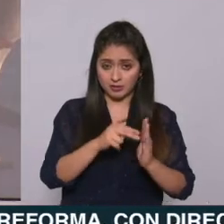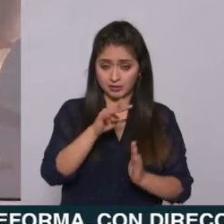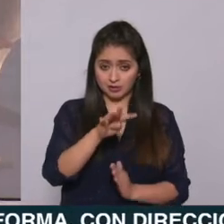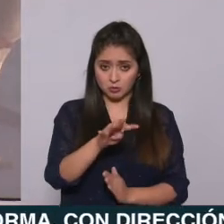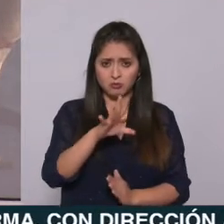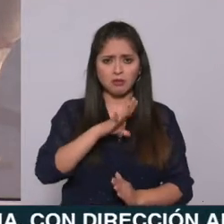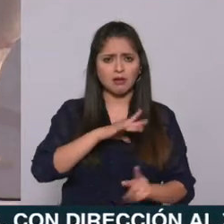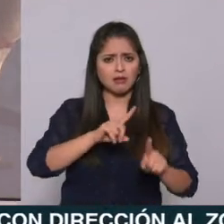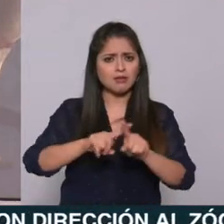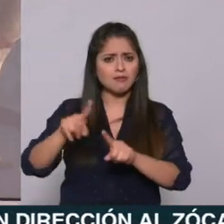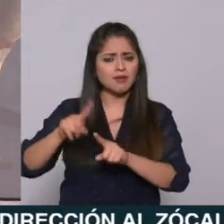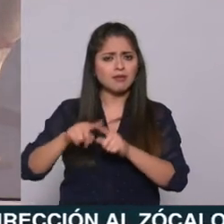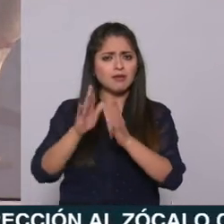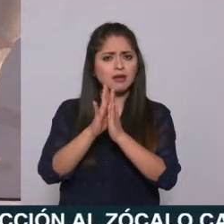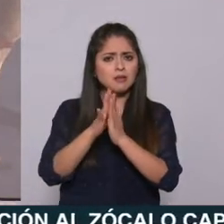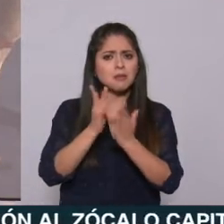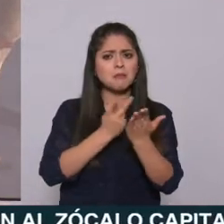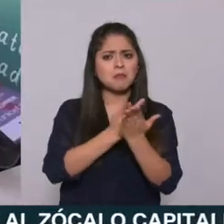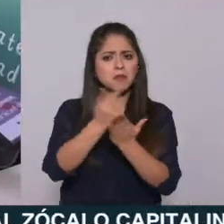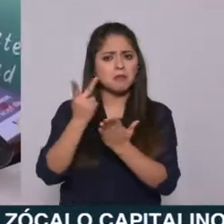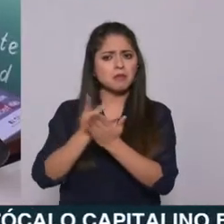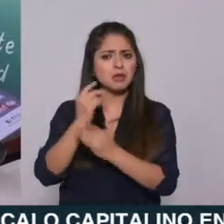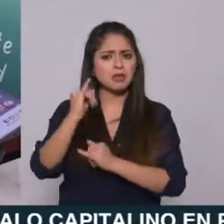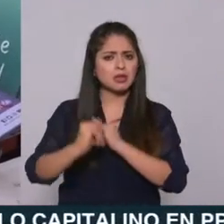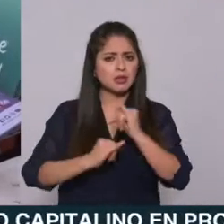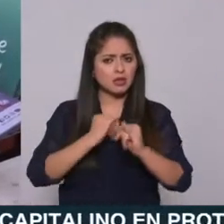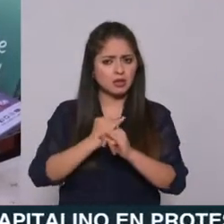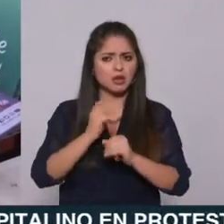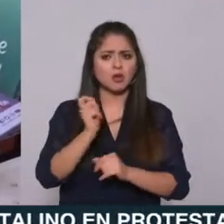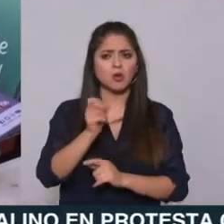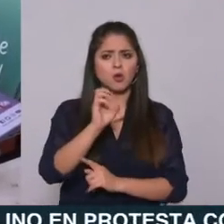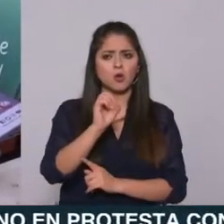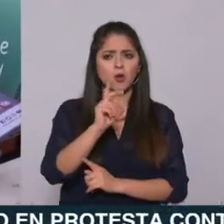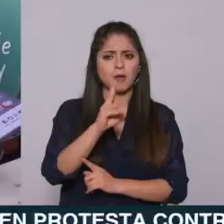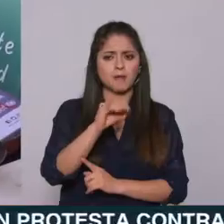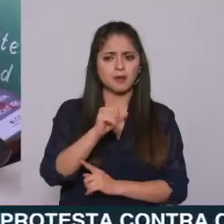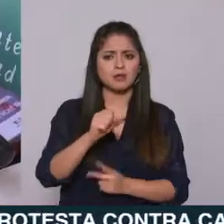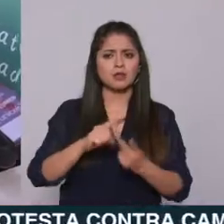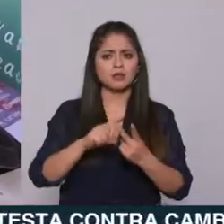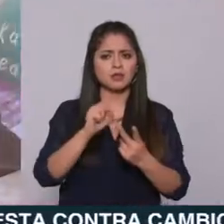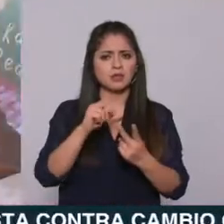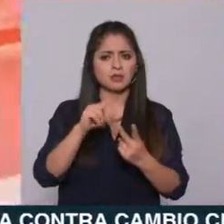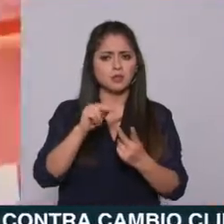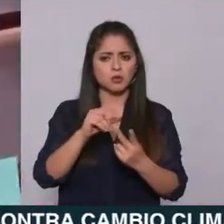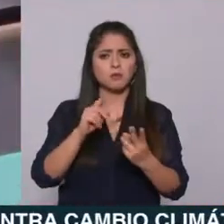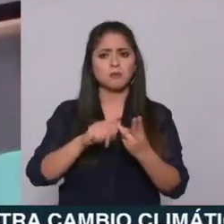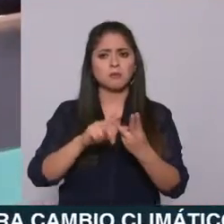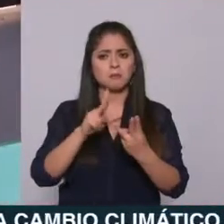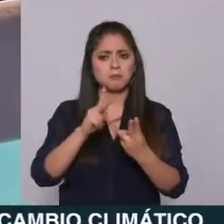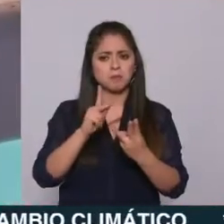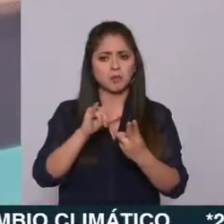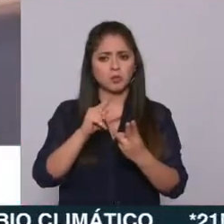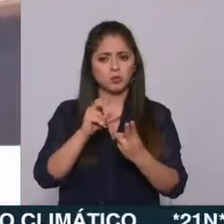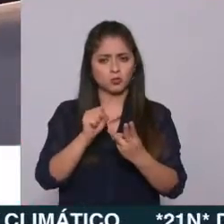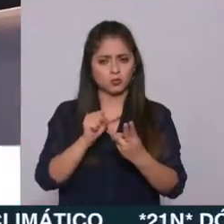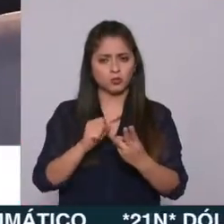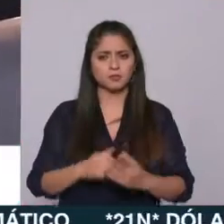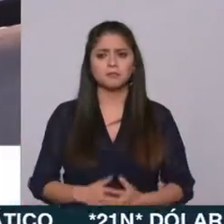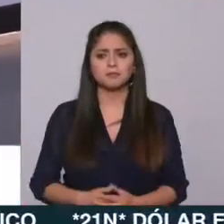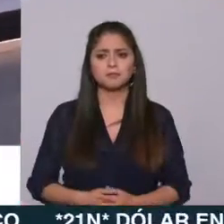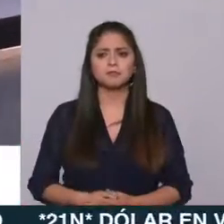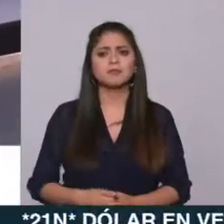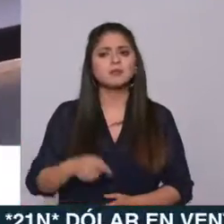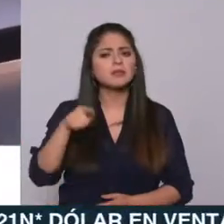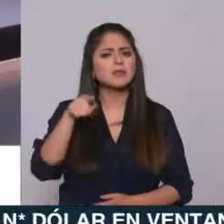encontrar títulos ganadores de premios internacionales como Orbis Sensualium Pictus. Lo que hace este libro es retomar